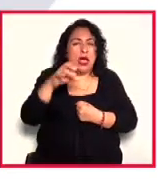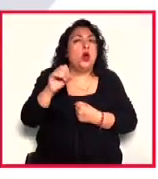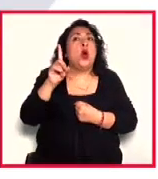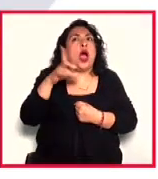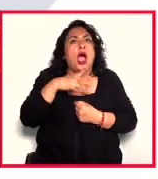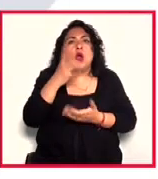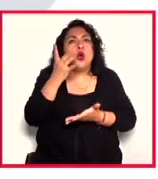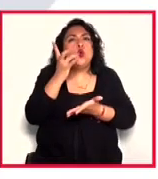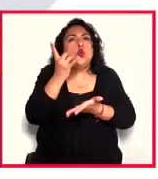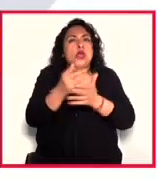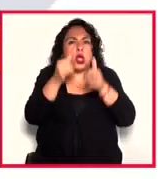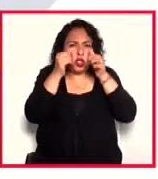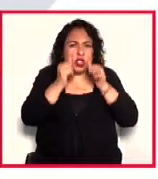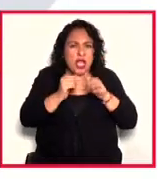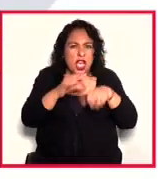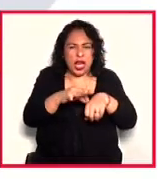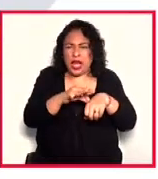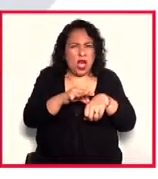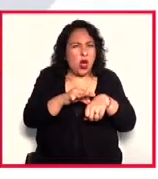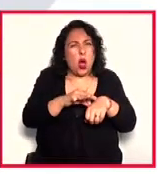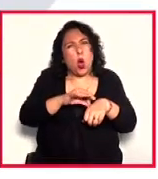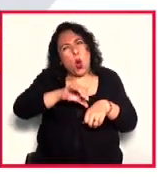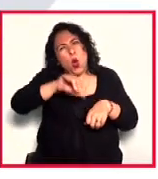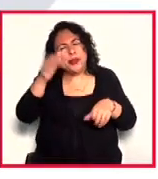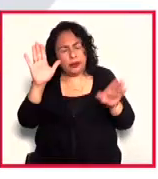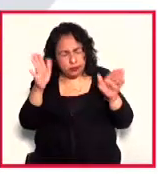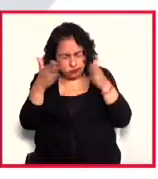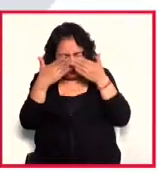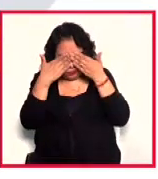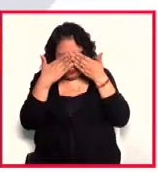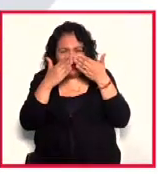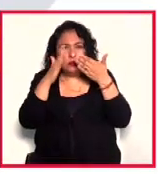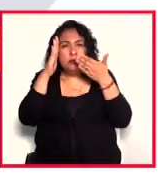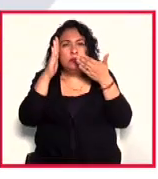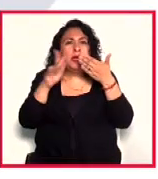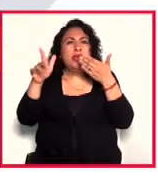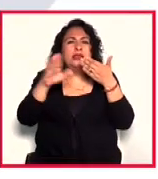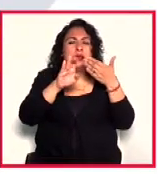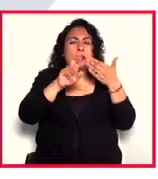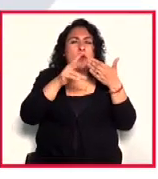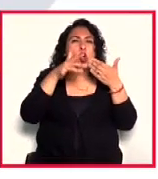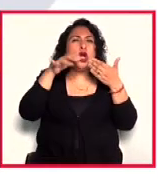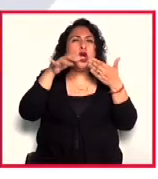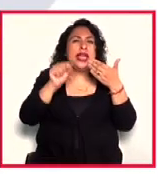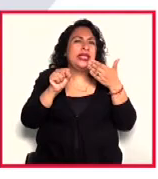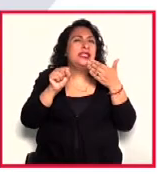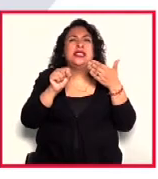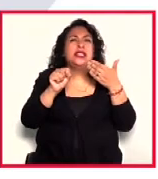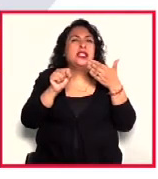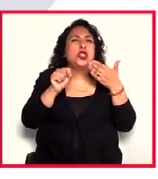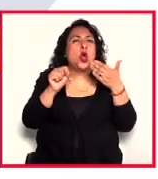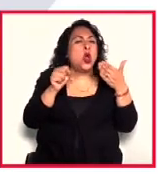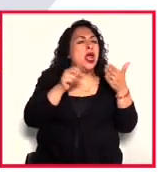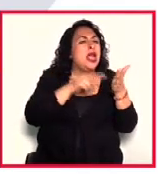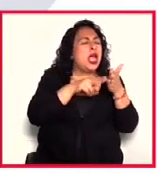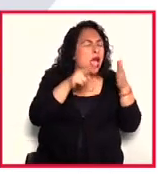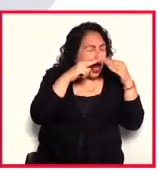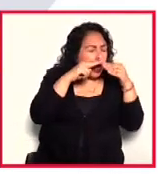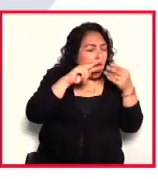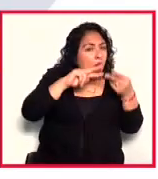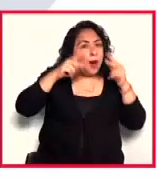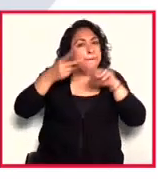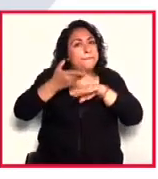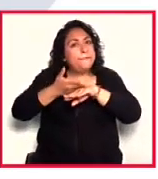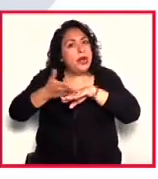ceguera física, esta ceguera que se parece a la de Jorge Luis Borges porque no es una ceguera negra, sino blanca, y